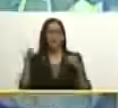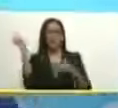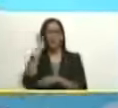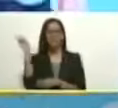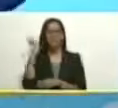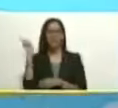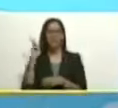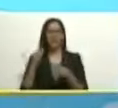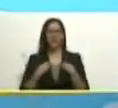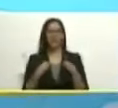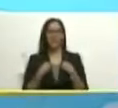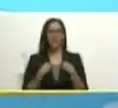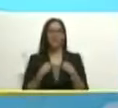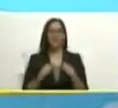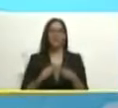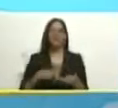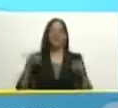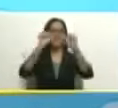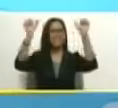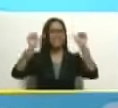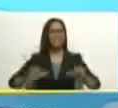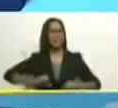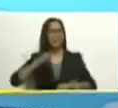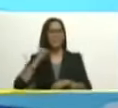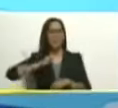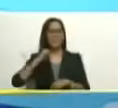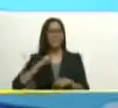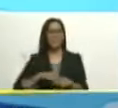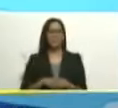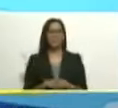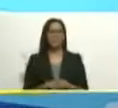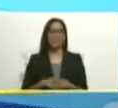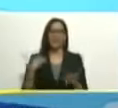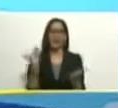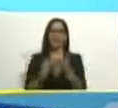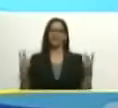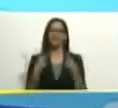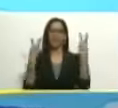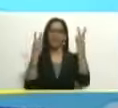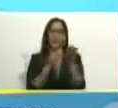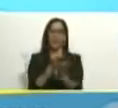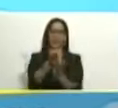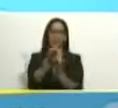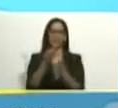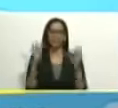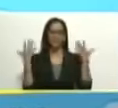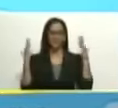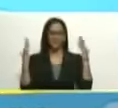Venezuela! ¡Que viva! ¡Que viva el sistema de policía! ¡Que viva! ¡Hasta la victoria siempre!